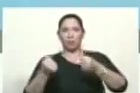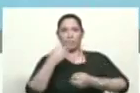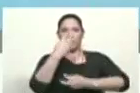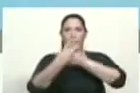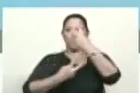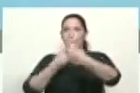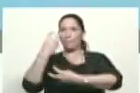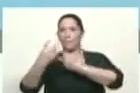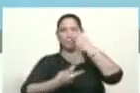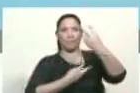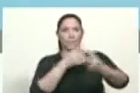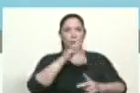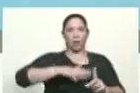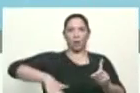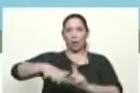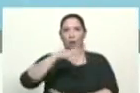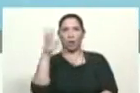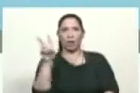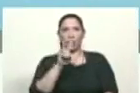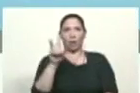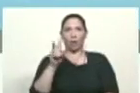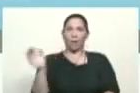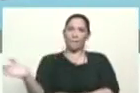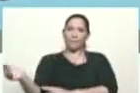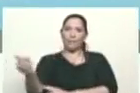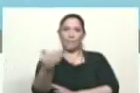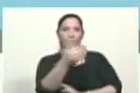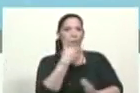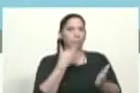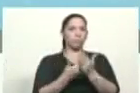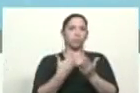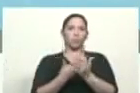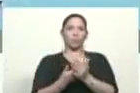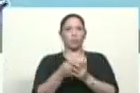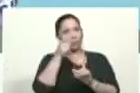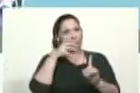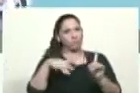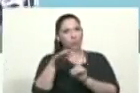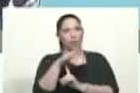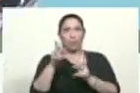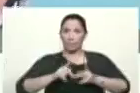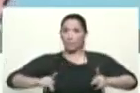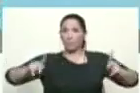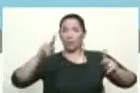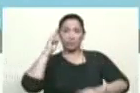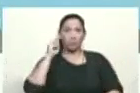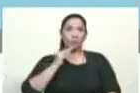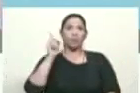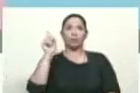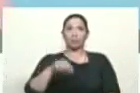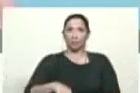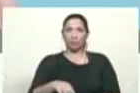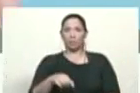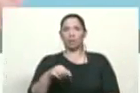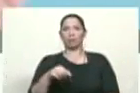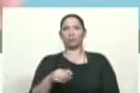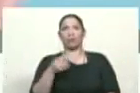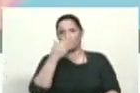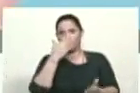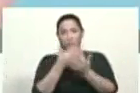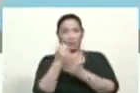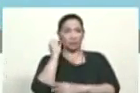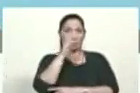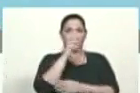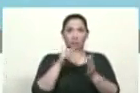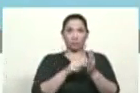país, recogiendo las propuestas del pueblo. Aquí en la Plaza Bolívar se pusieron buzones, frente a la Asamblea Nacional se pusieron buzones, se hicieron unas